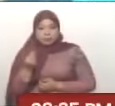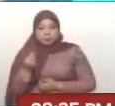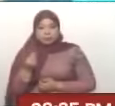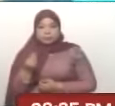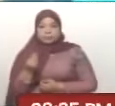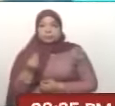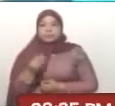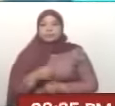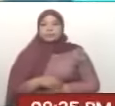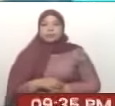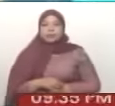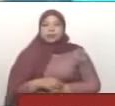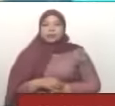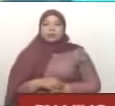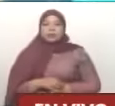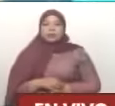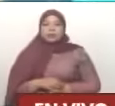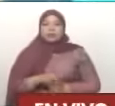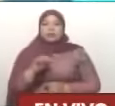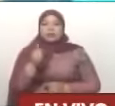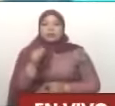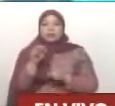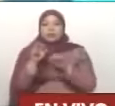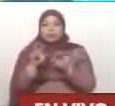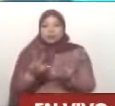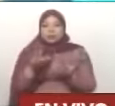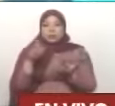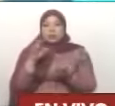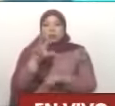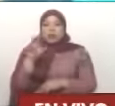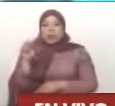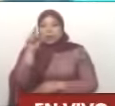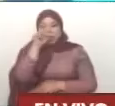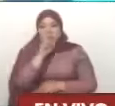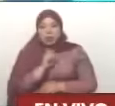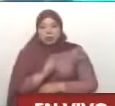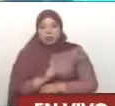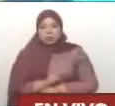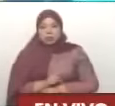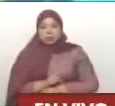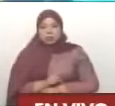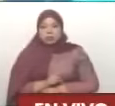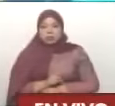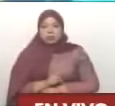Jóvenes de 18 a 30 años.